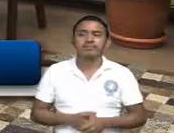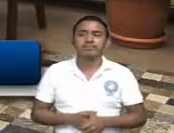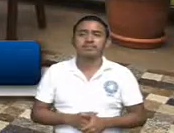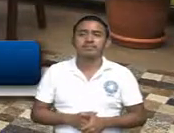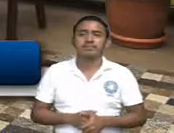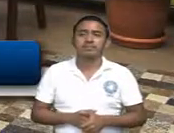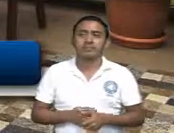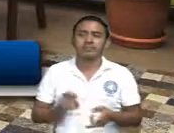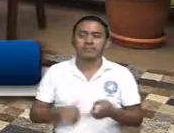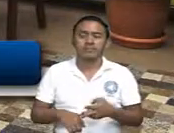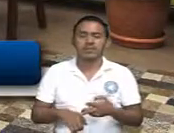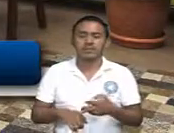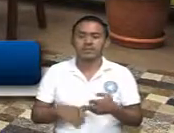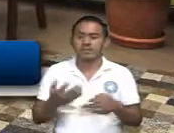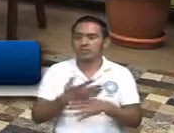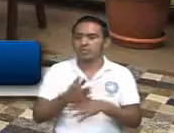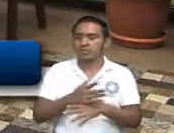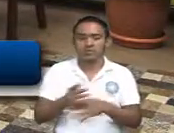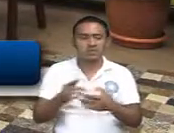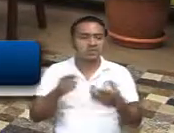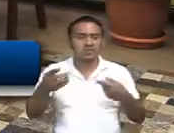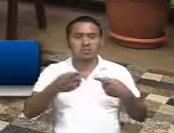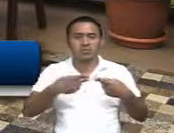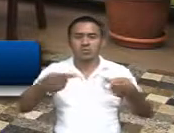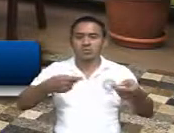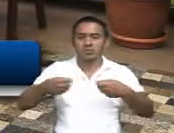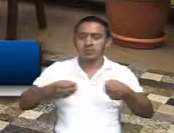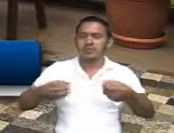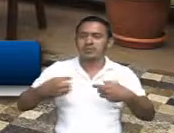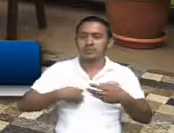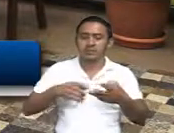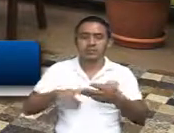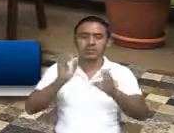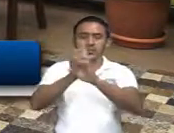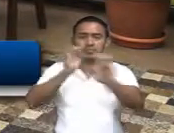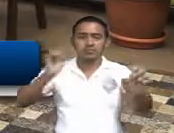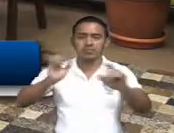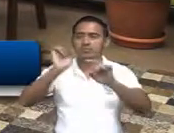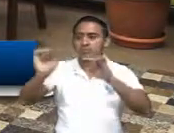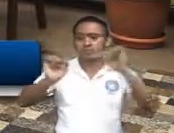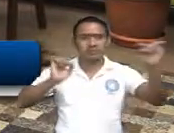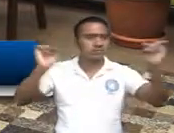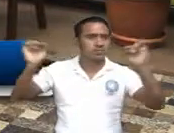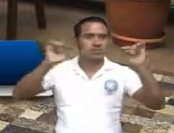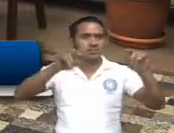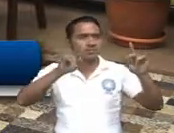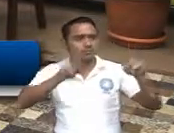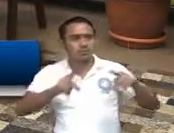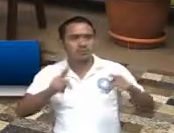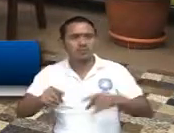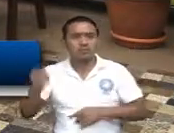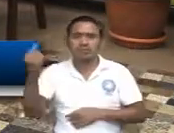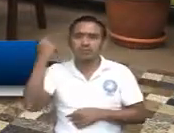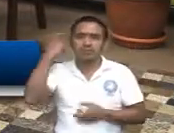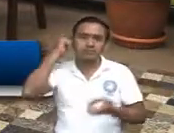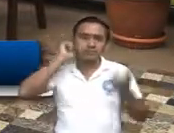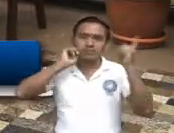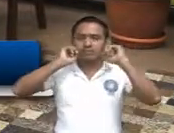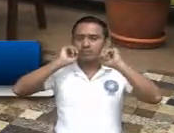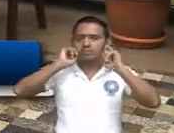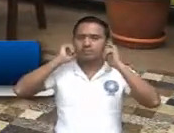los centros comerciales en las paradas de buses en los bulls en todos lados las personas andan con sus audífonos